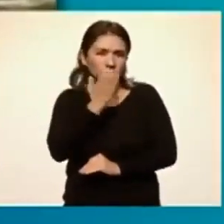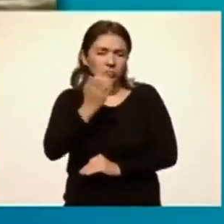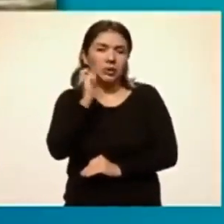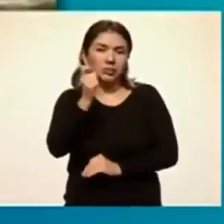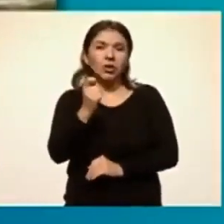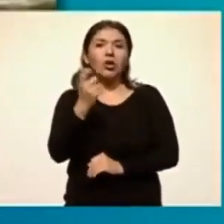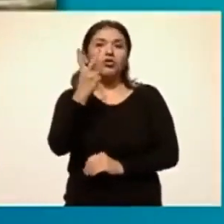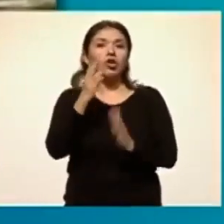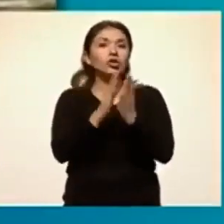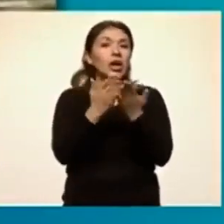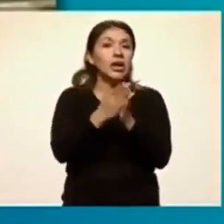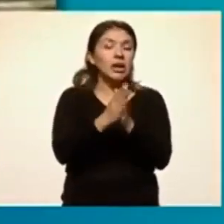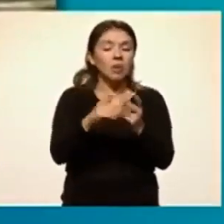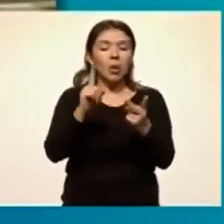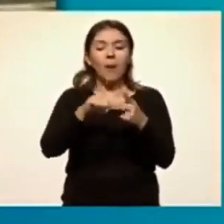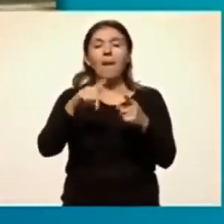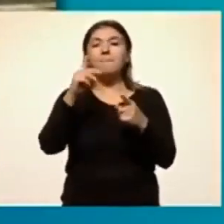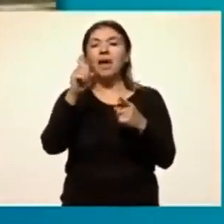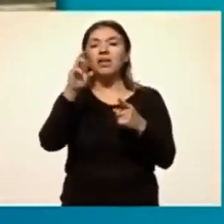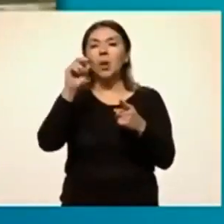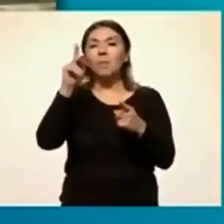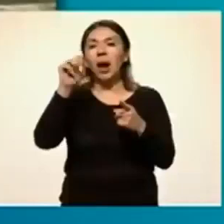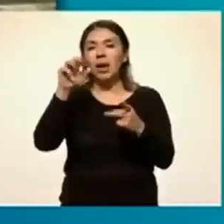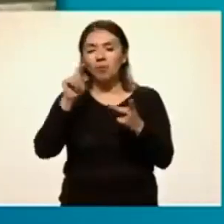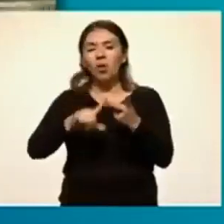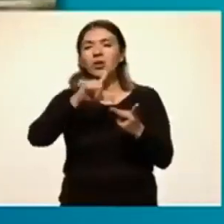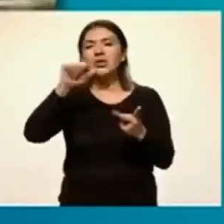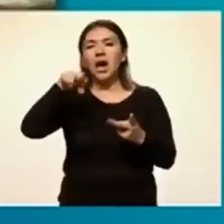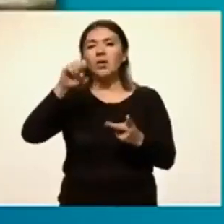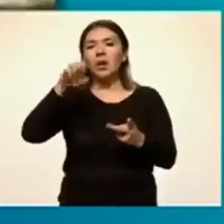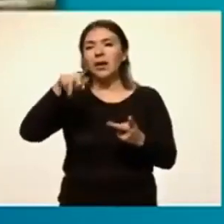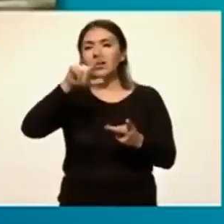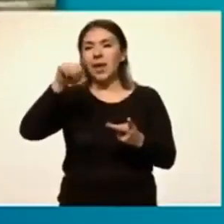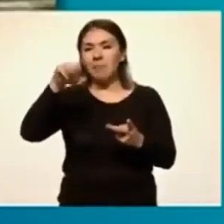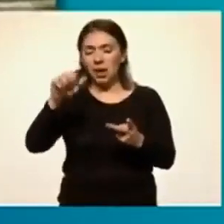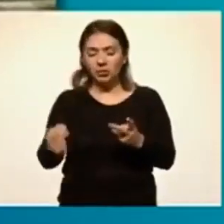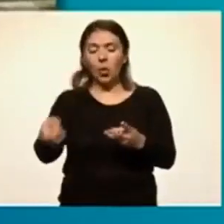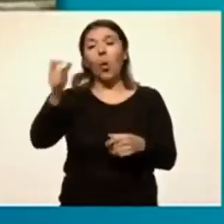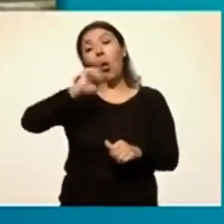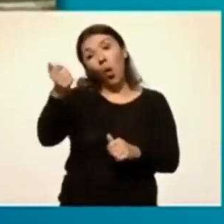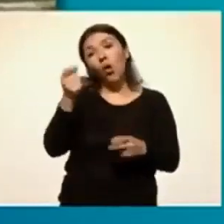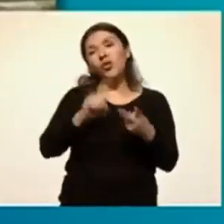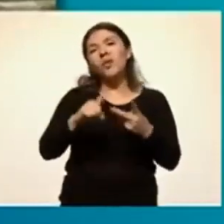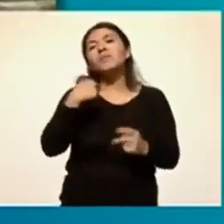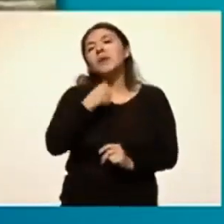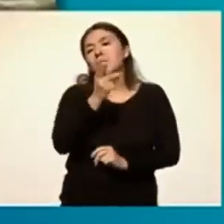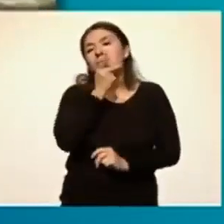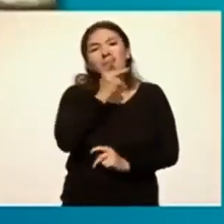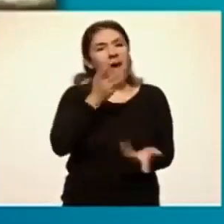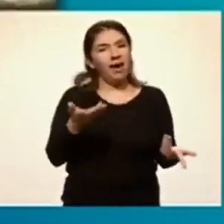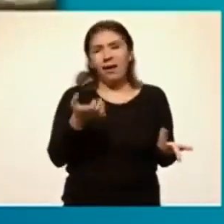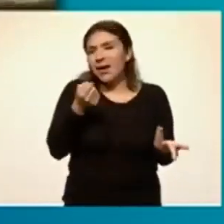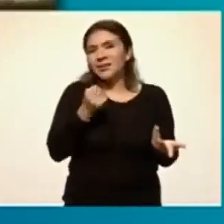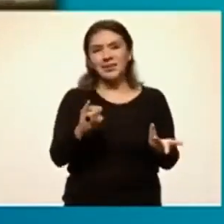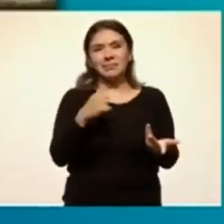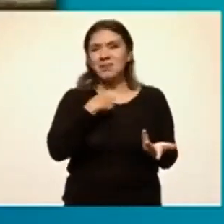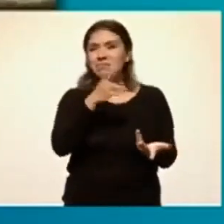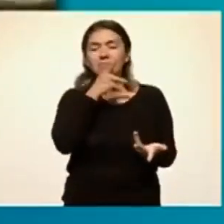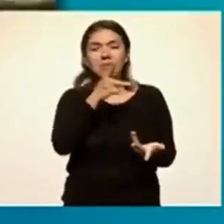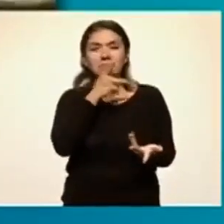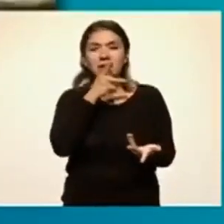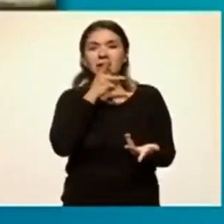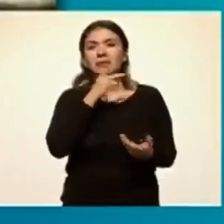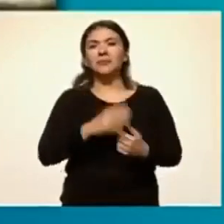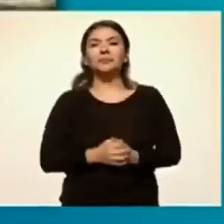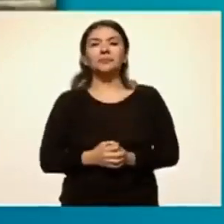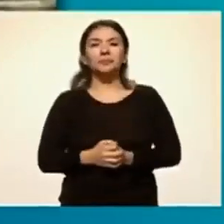2 libros, que es un Pedro Páramo y que es el Llano en Llamas, ¿no? Y por otro lado el papá, tal cual, no es el padre sino es el